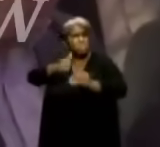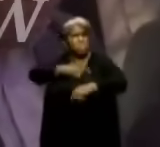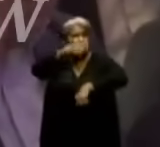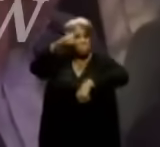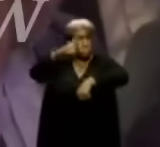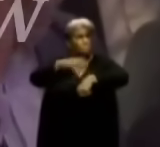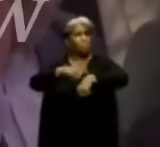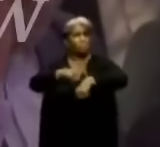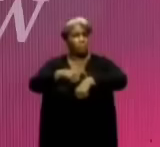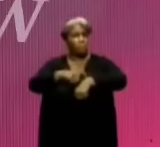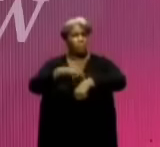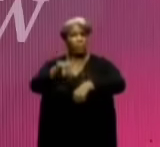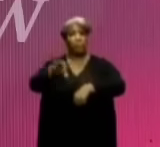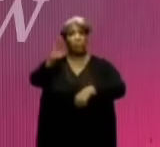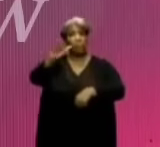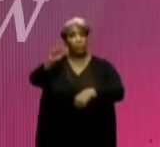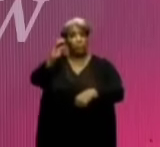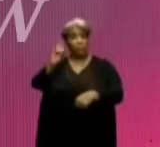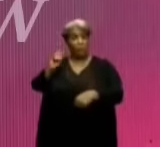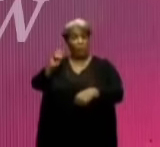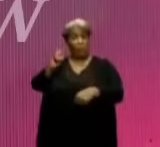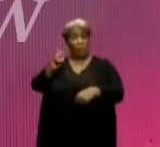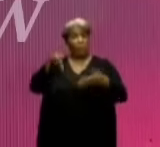eso la FAO nos ha dado